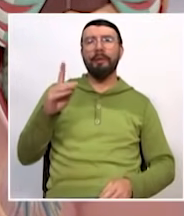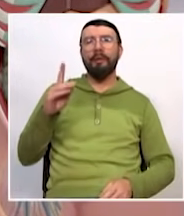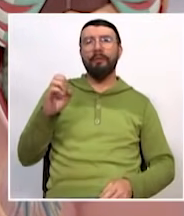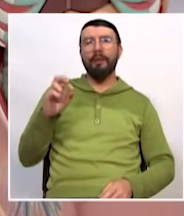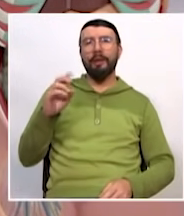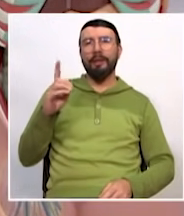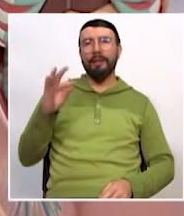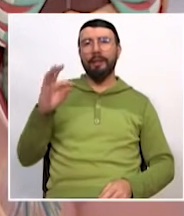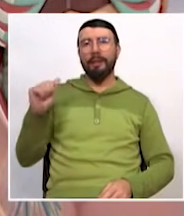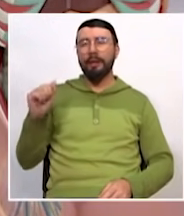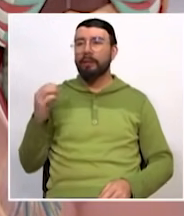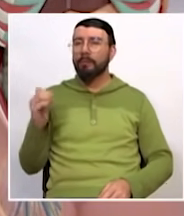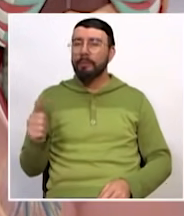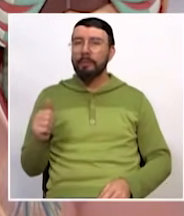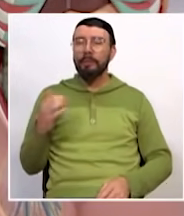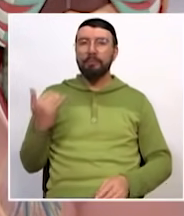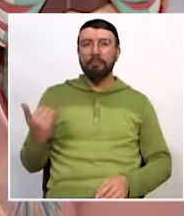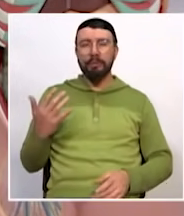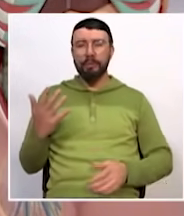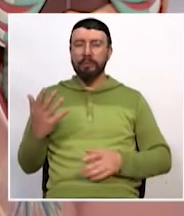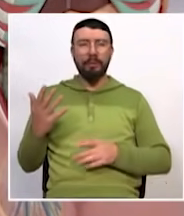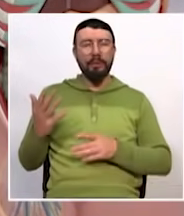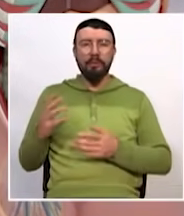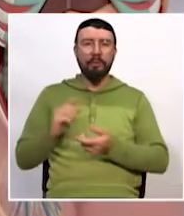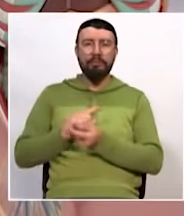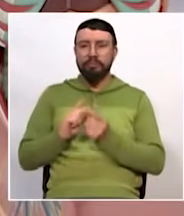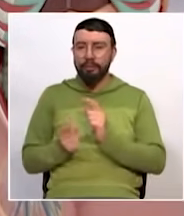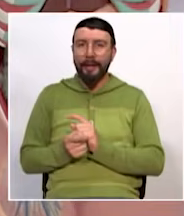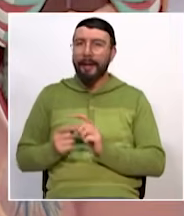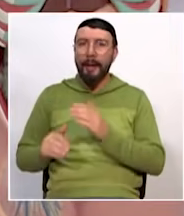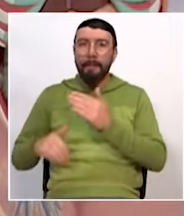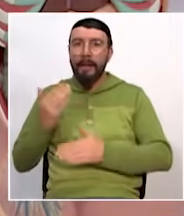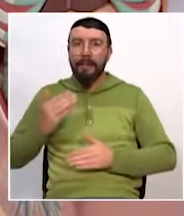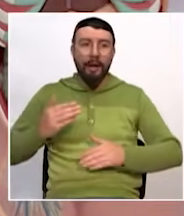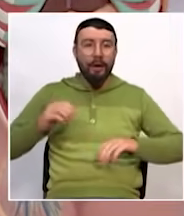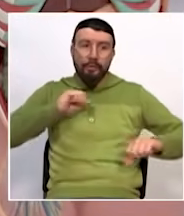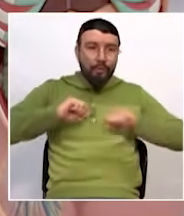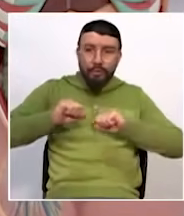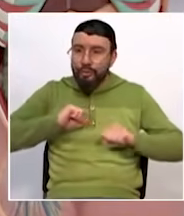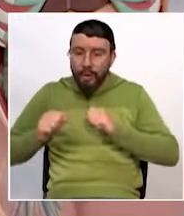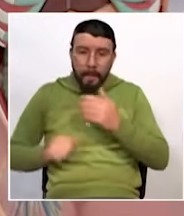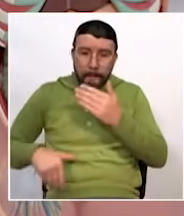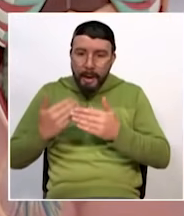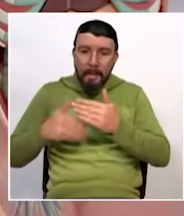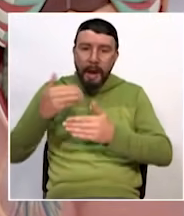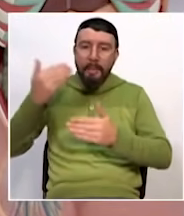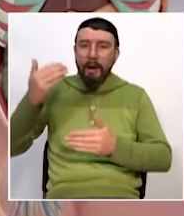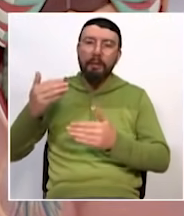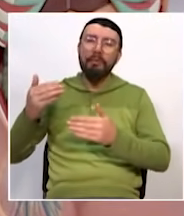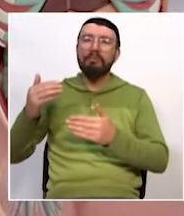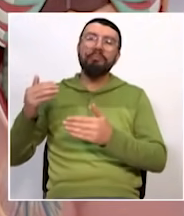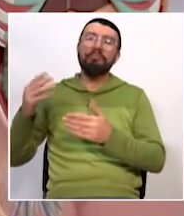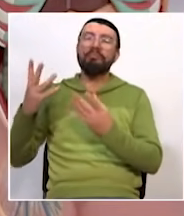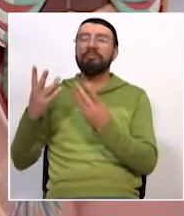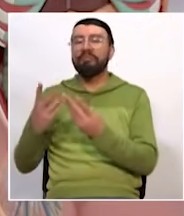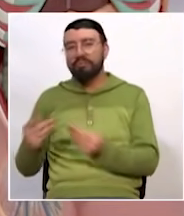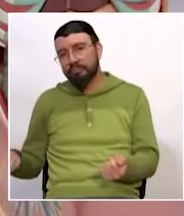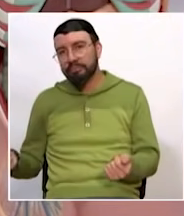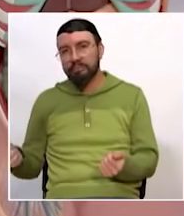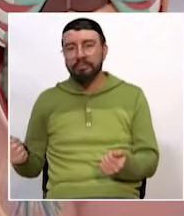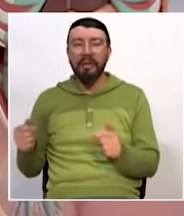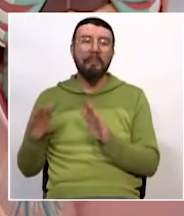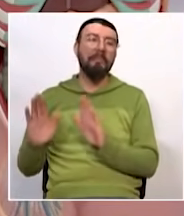es una persona en constante empiezan las cosas con mucho entusiasmo y así como las empieza también las termina pero cuando